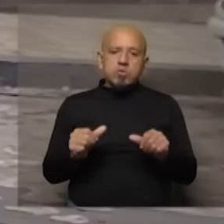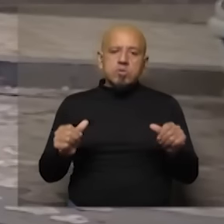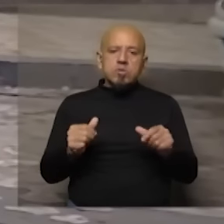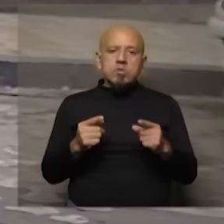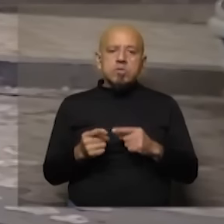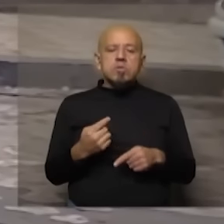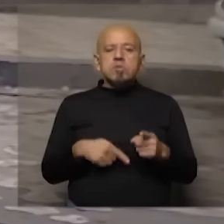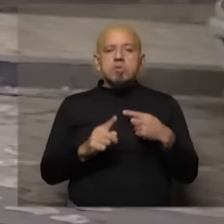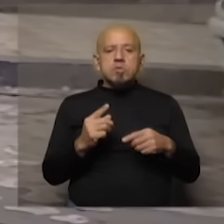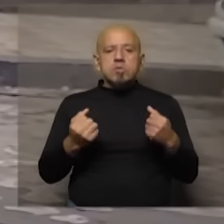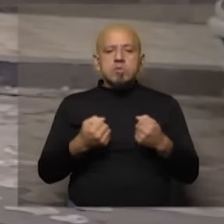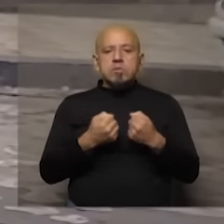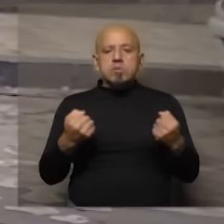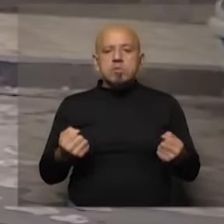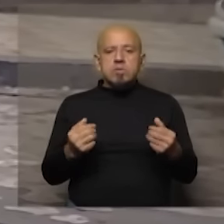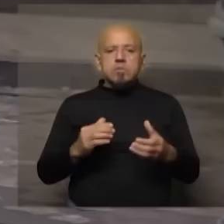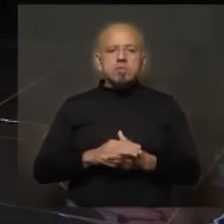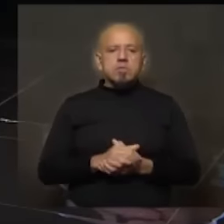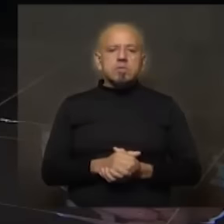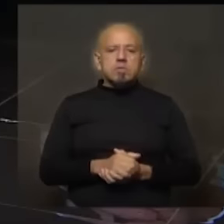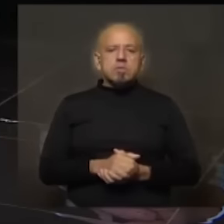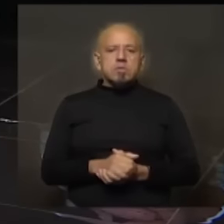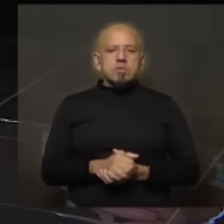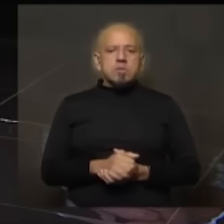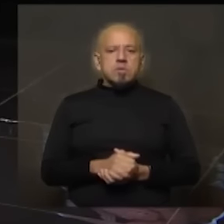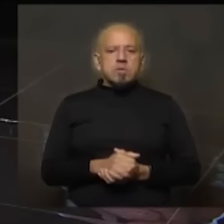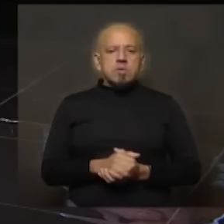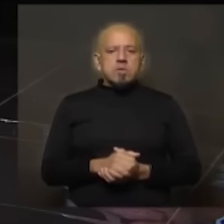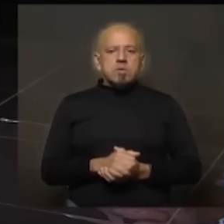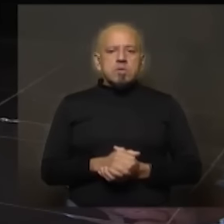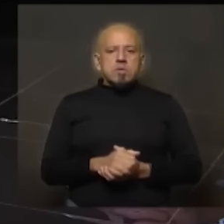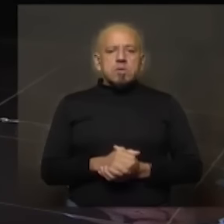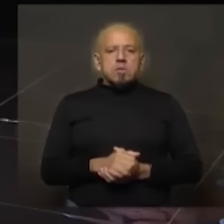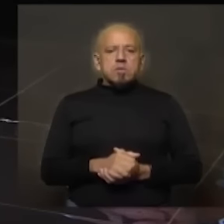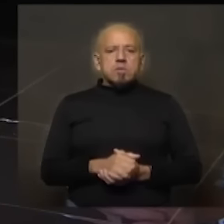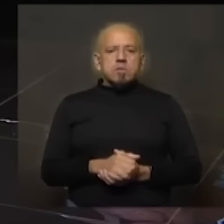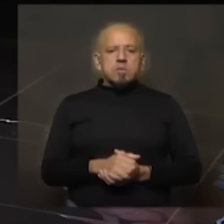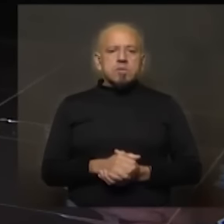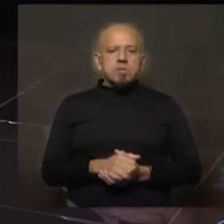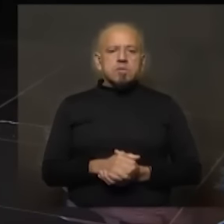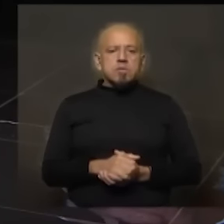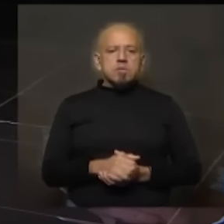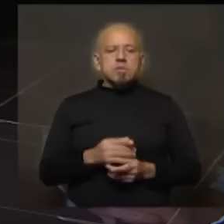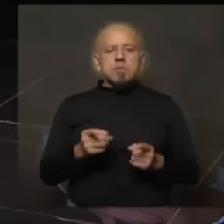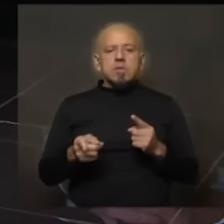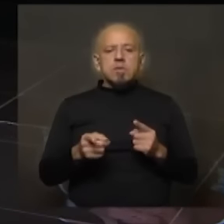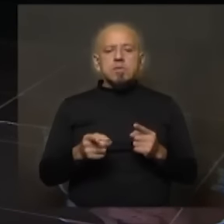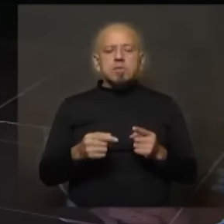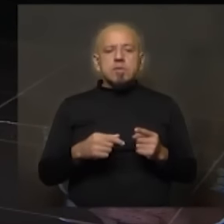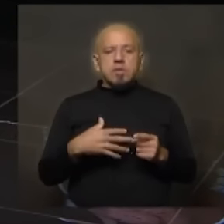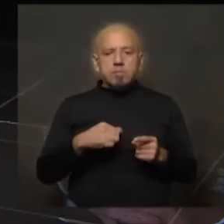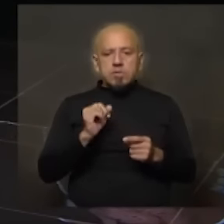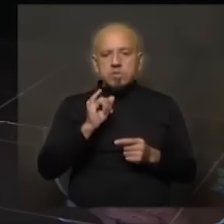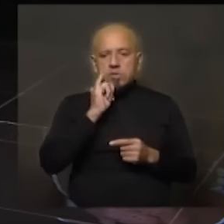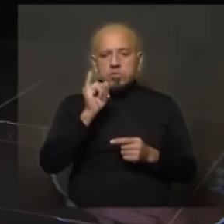concretar. Así que ampliaremos en unos minutos sobre eso. Hay más repercusiones vinculadas a la denuncia contra el precandidato